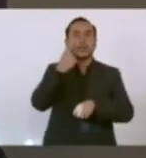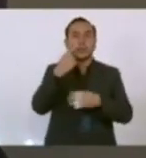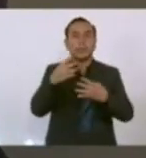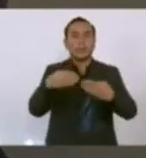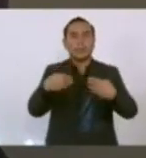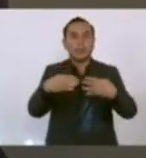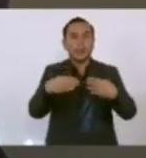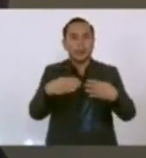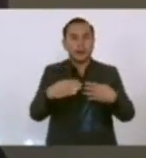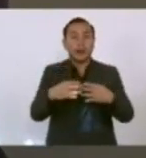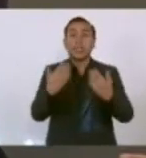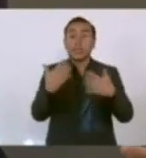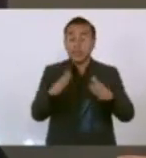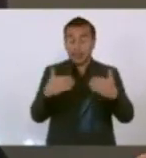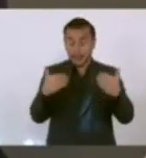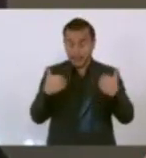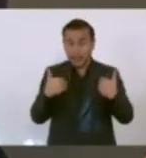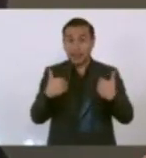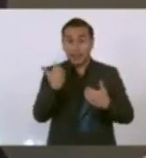Centroamérica ya tienen coronavirus.